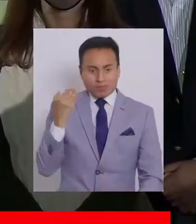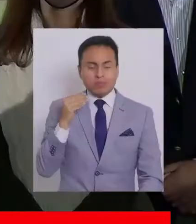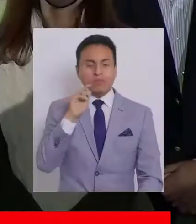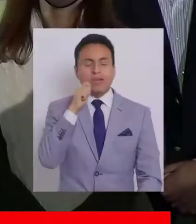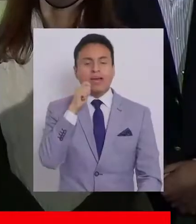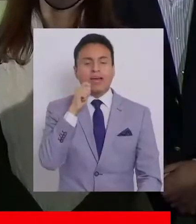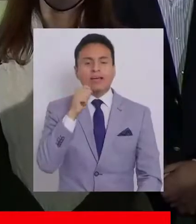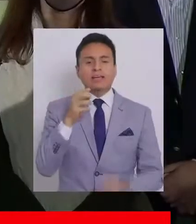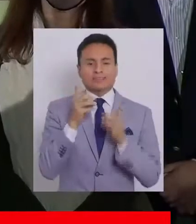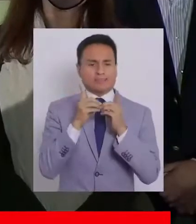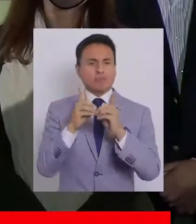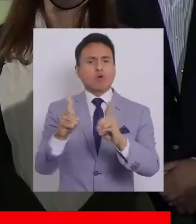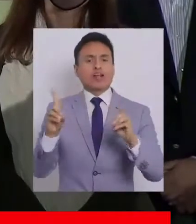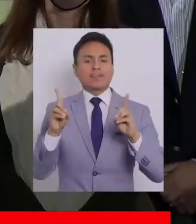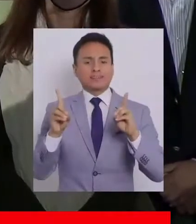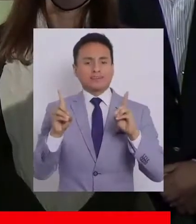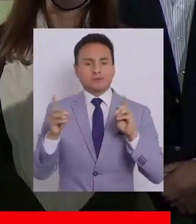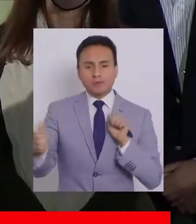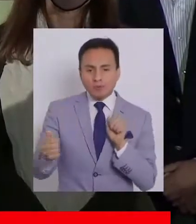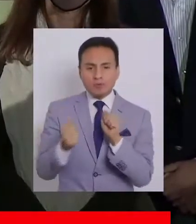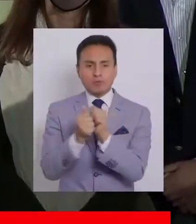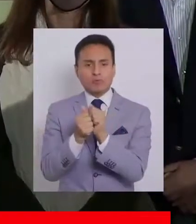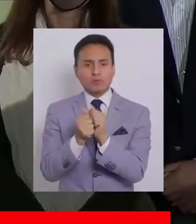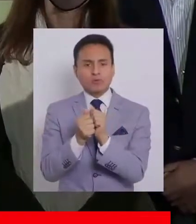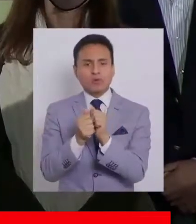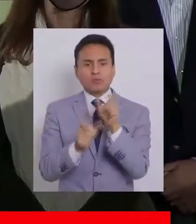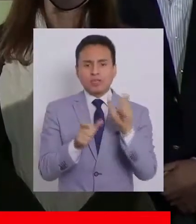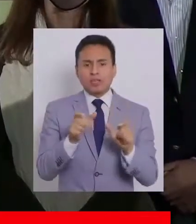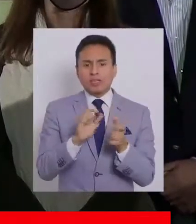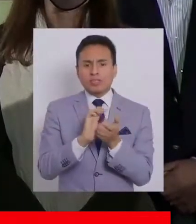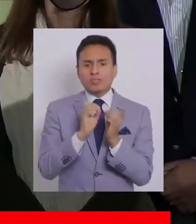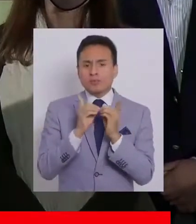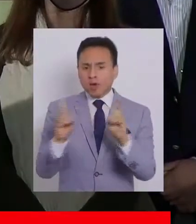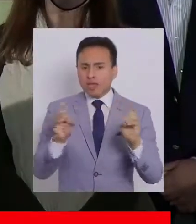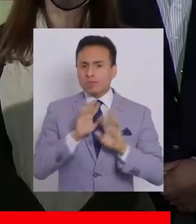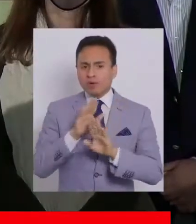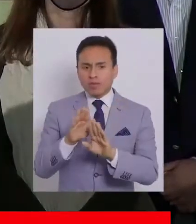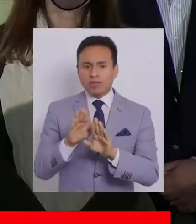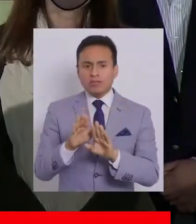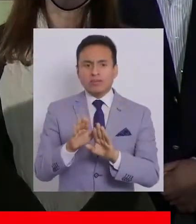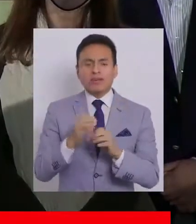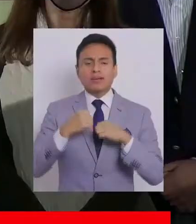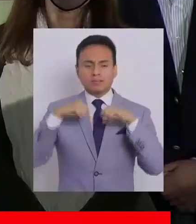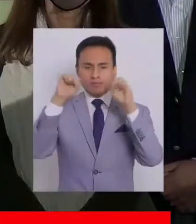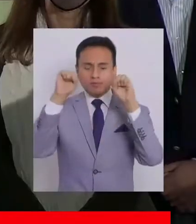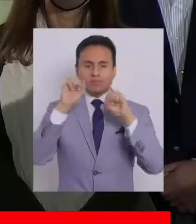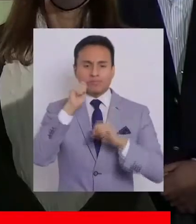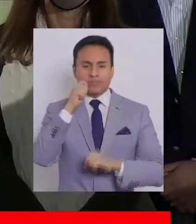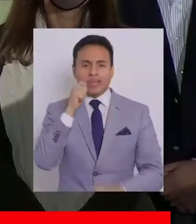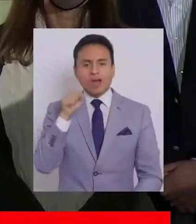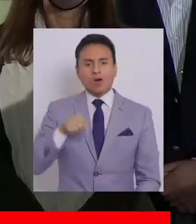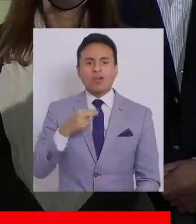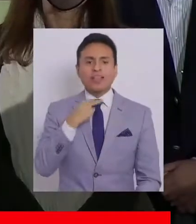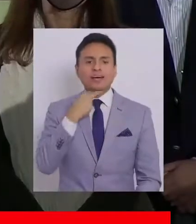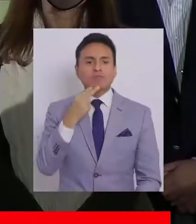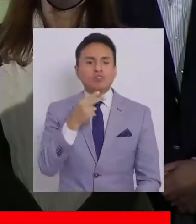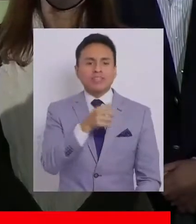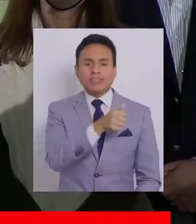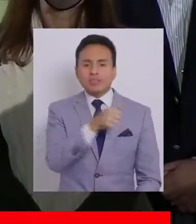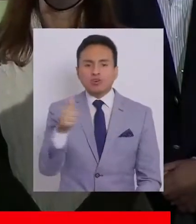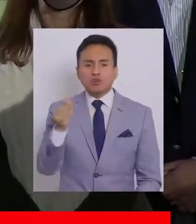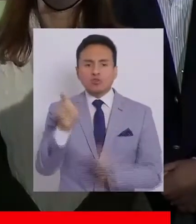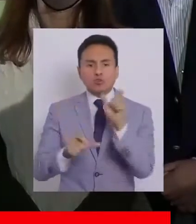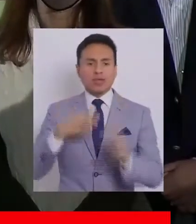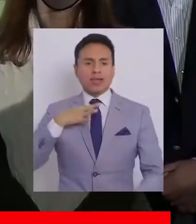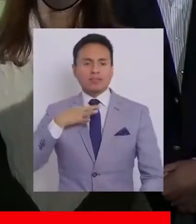democracia y junto con ella todos los demócratas los que ganamos. Hoy la voz de todos los